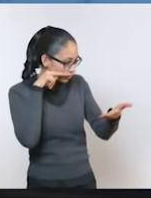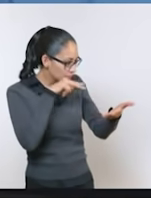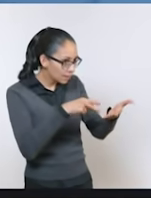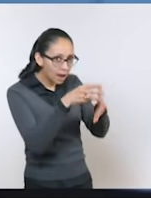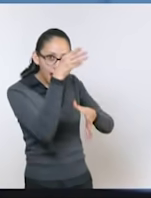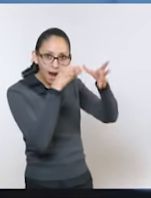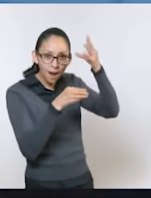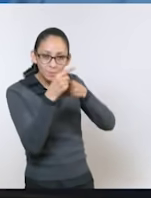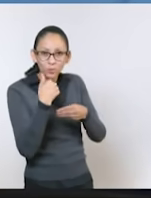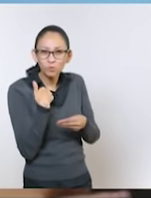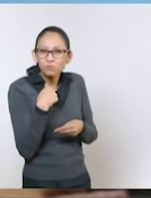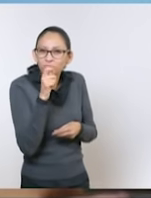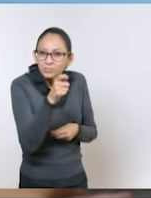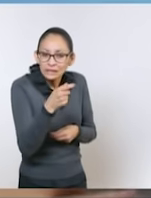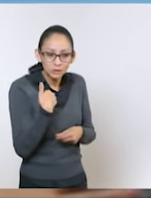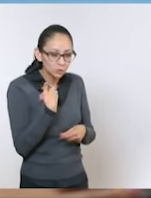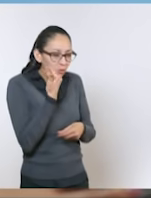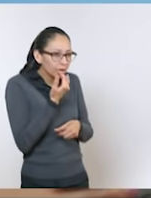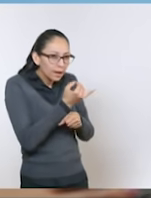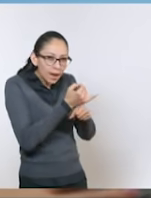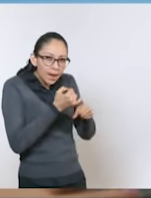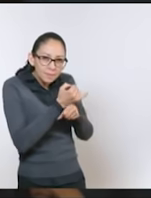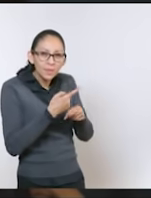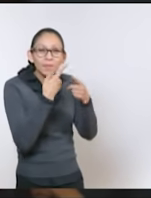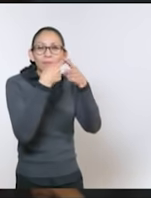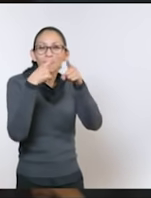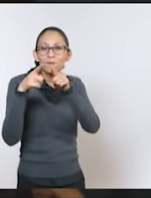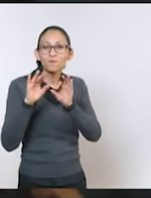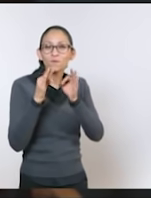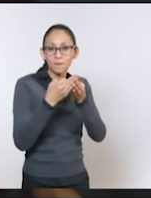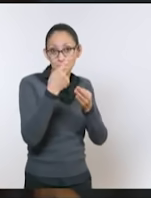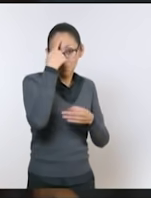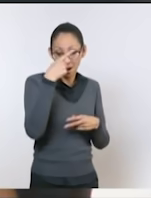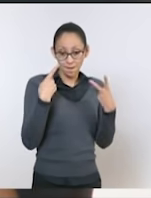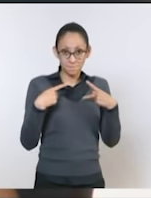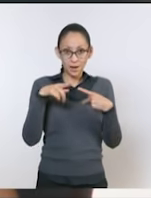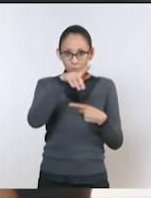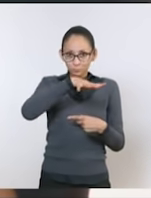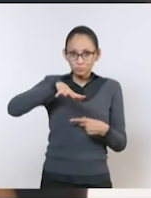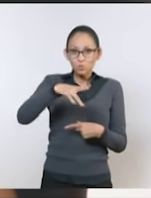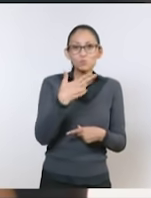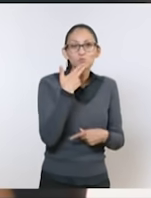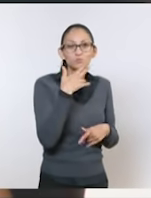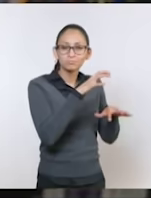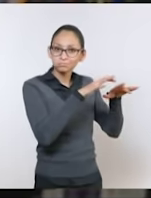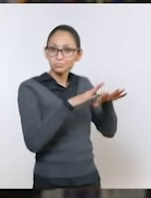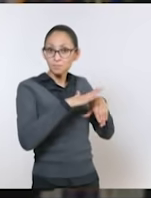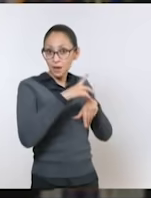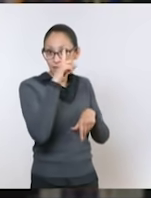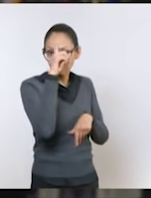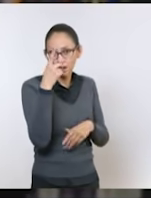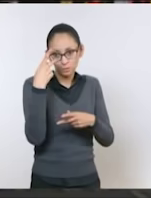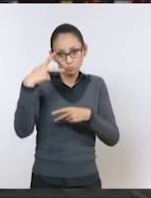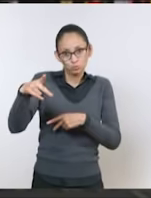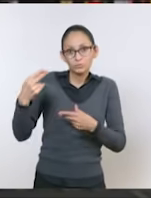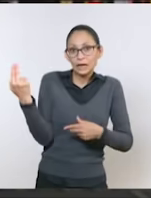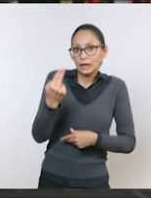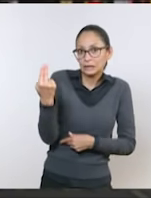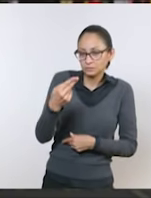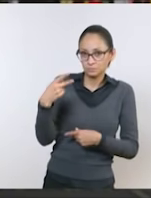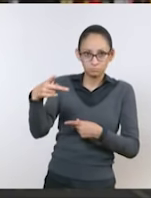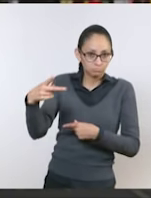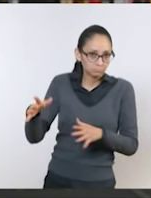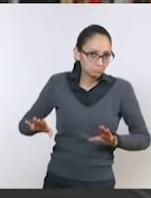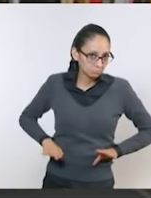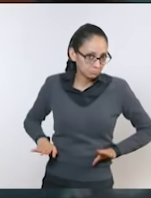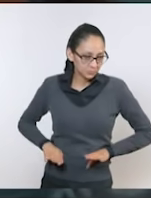allá de aprender su lenguaje, me di a la tarea de encontrar nuevos caminos para que los usuarios naveguen más fácil y de acuerdo a sus